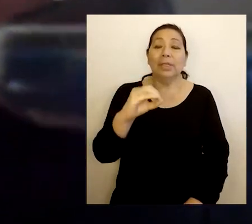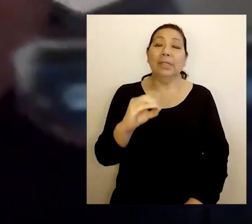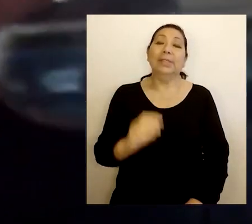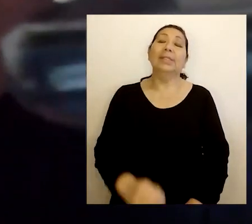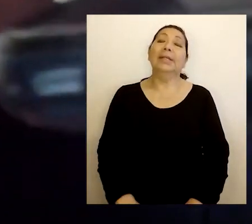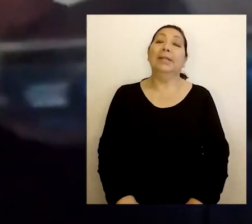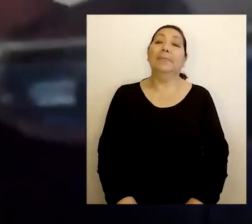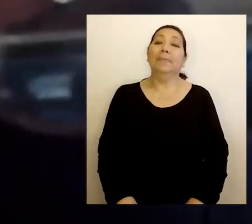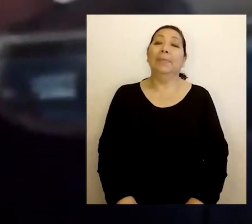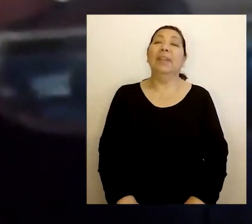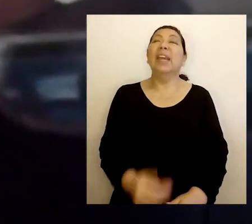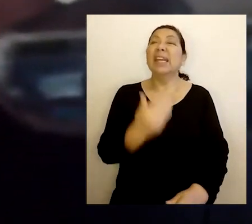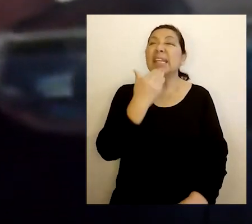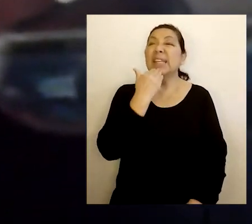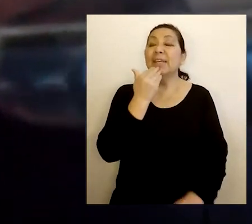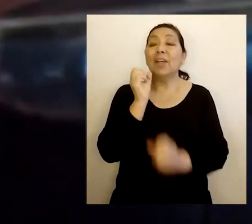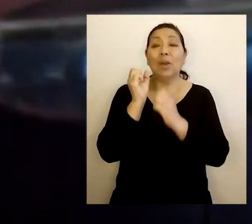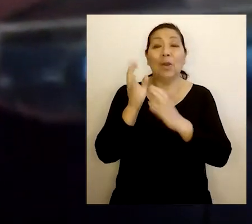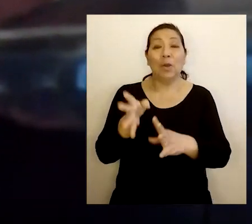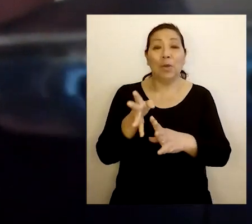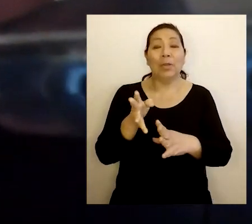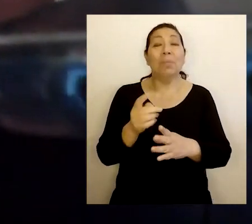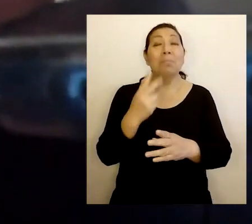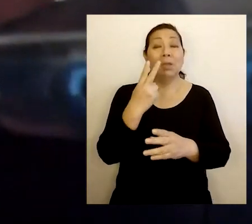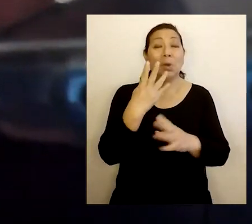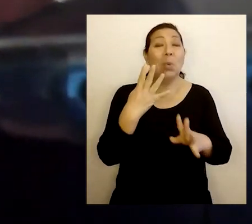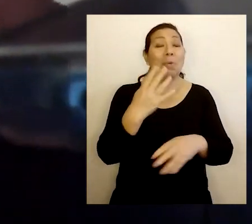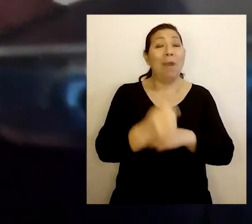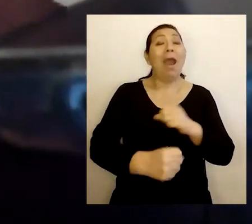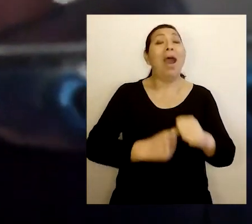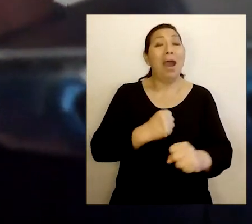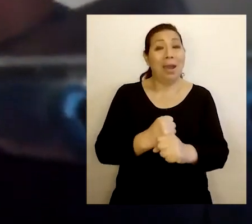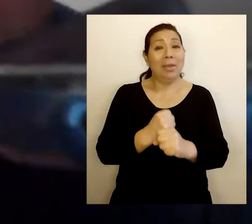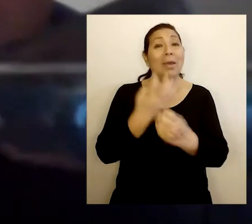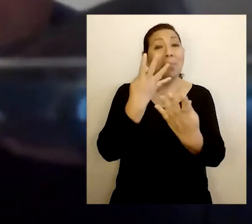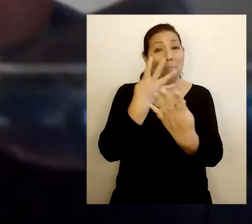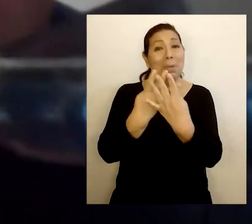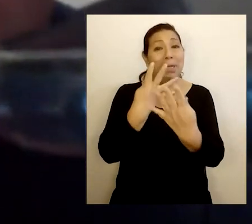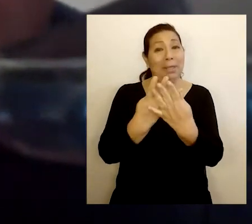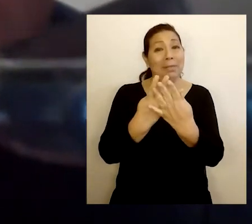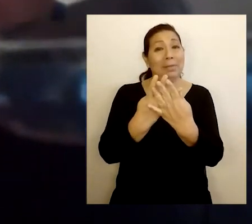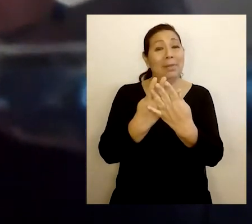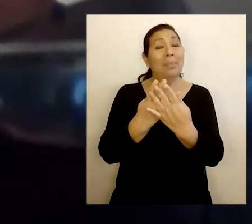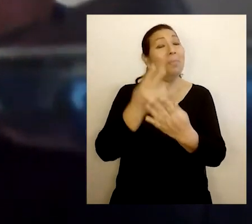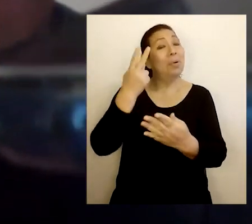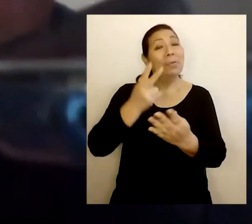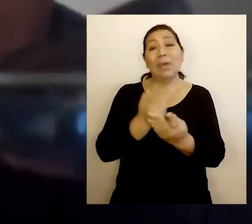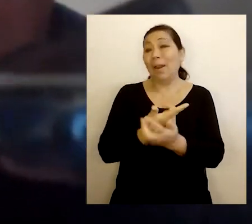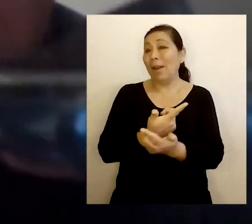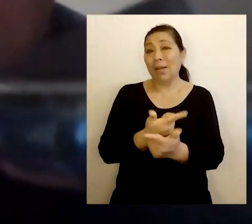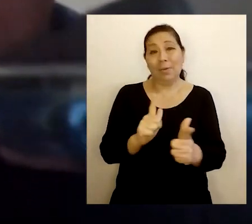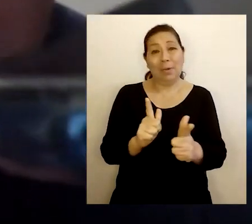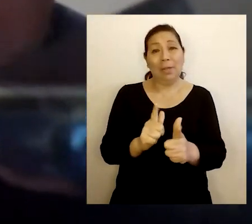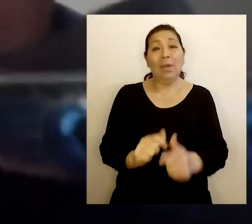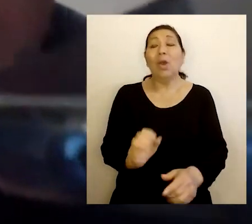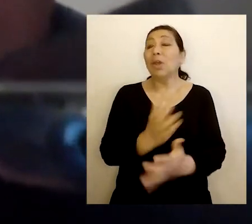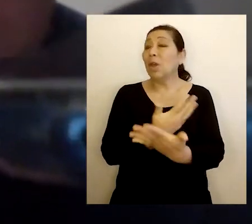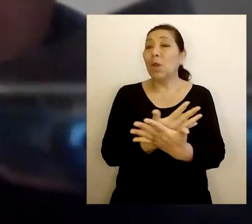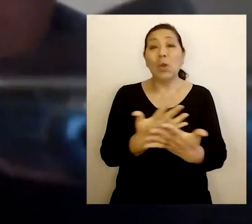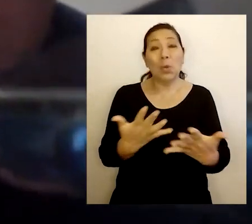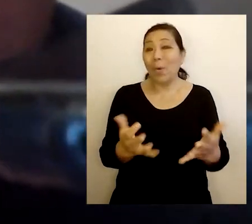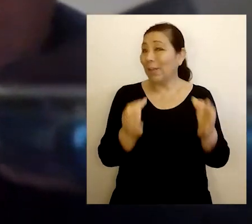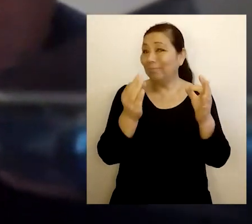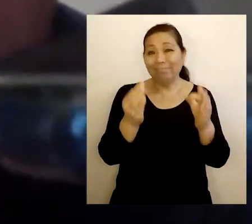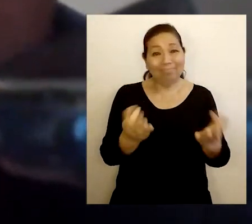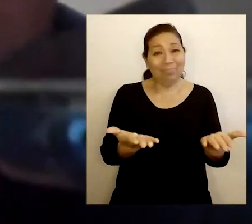Gente, quien ha sido condenado a 29 años con 2 meses de pena privativa de libertad, producto de que no ha habido en